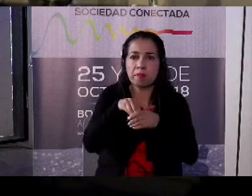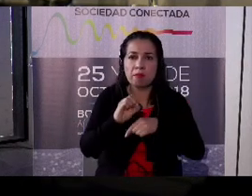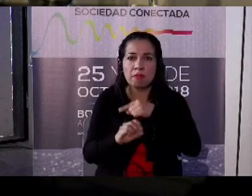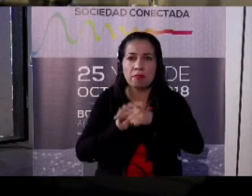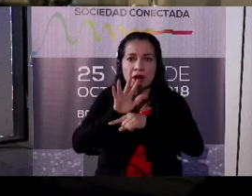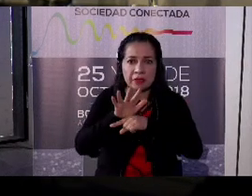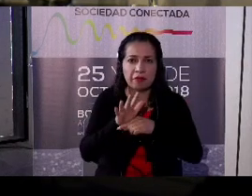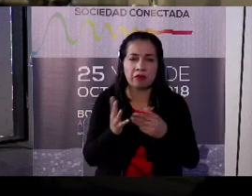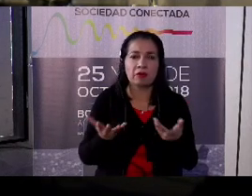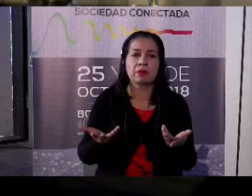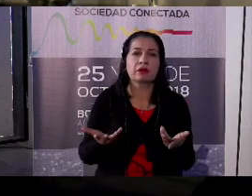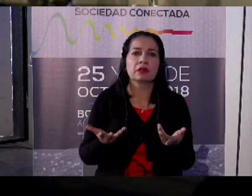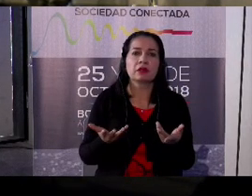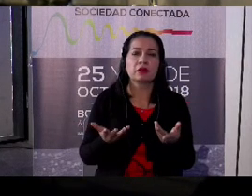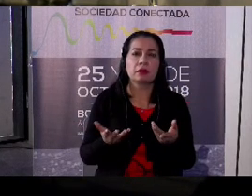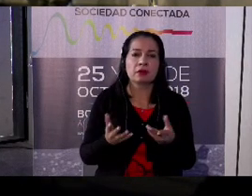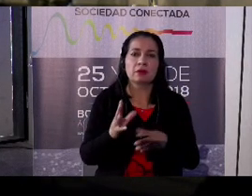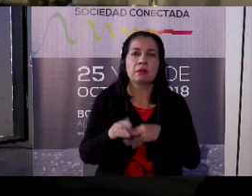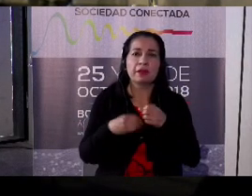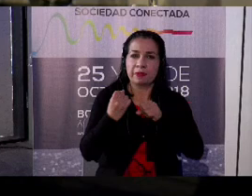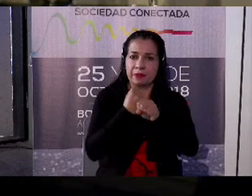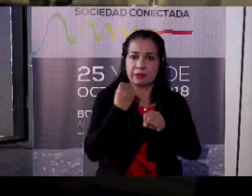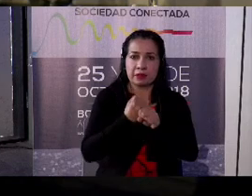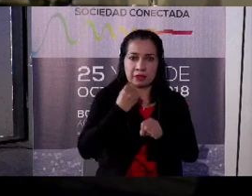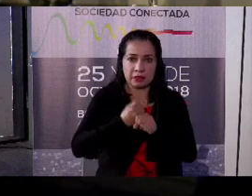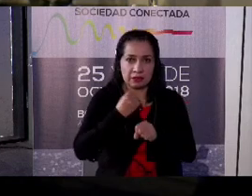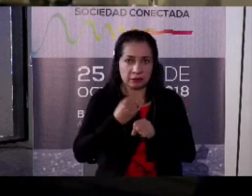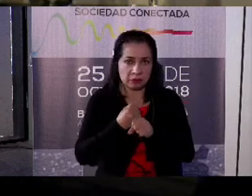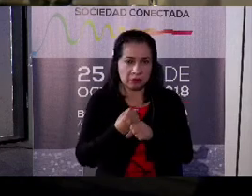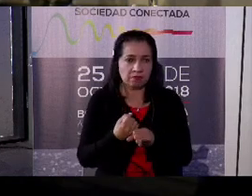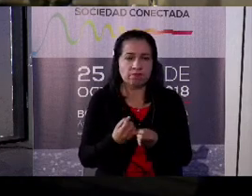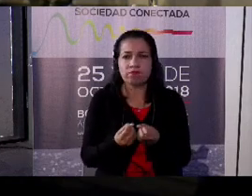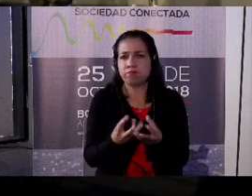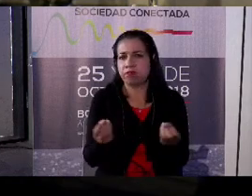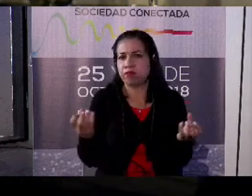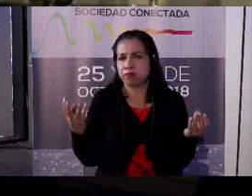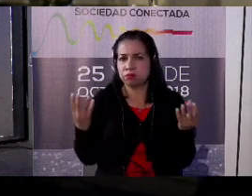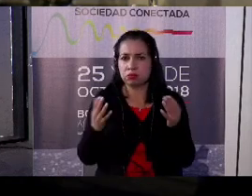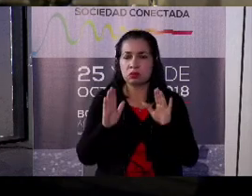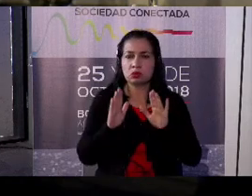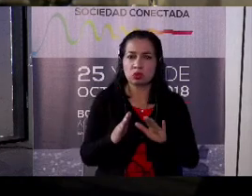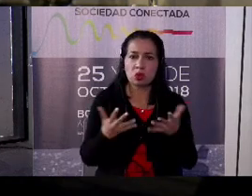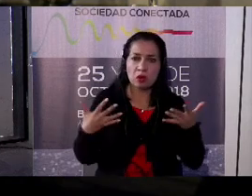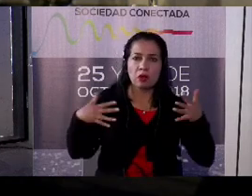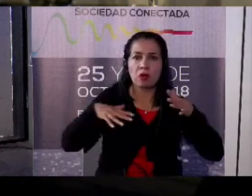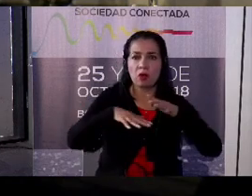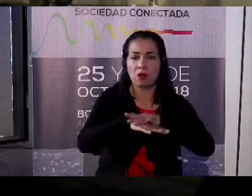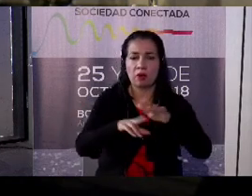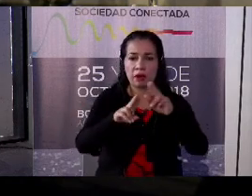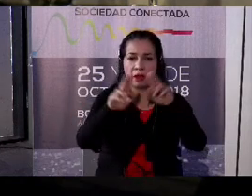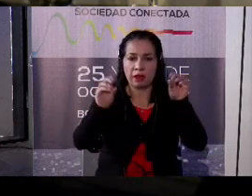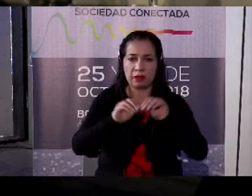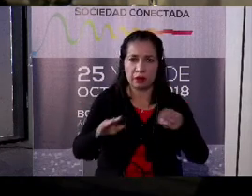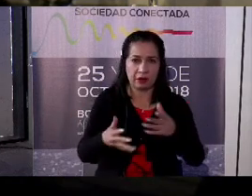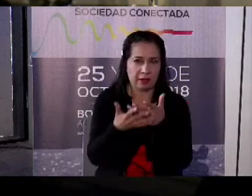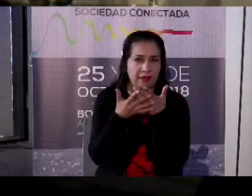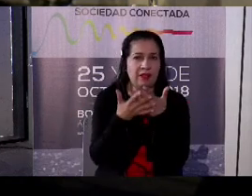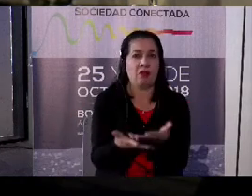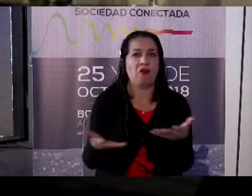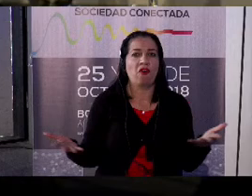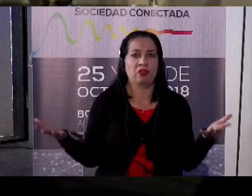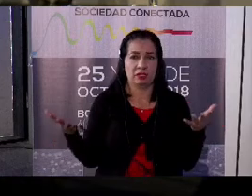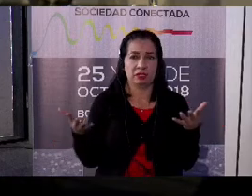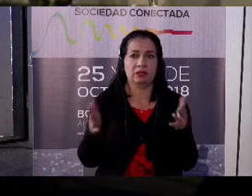plataformas y también trabajamos con muchos de los integradores de internet de la cosa